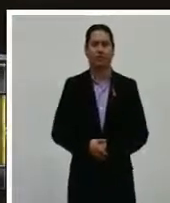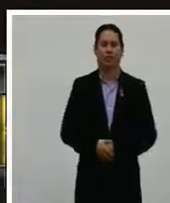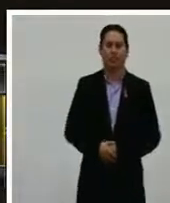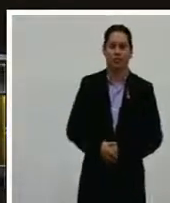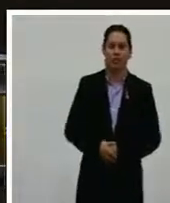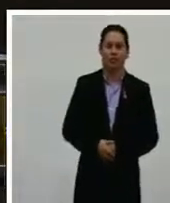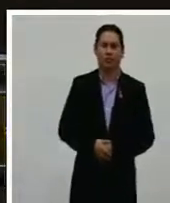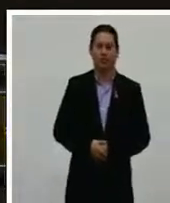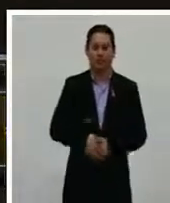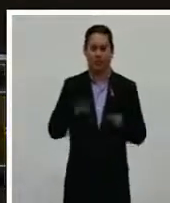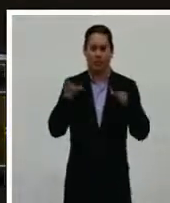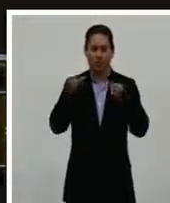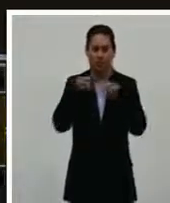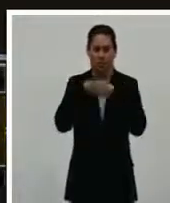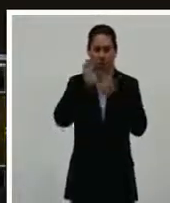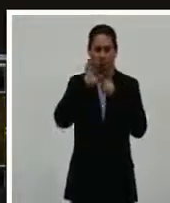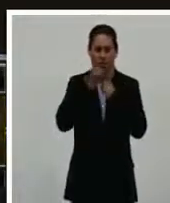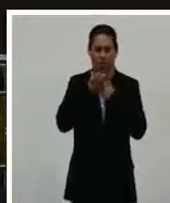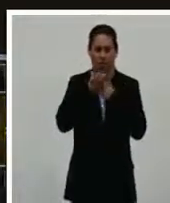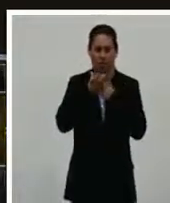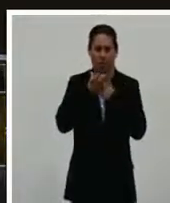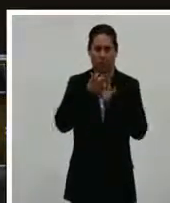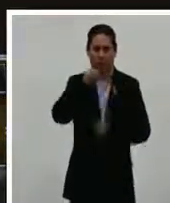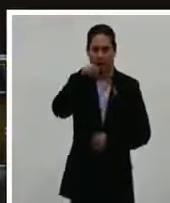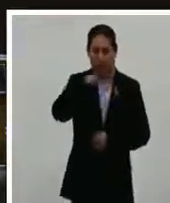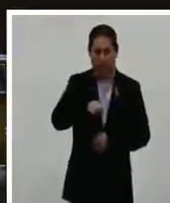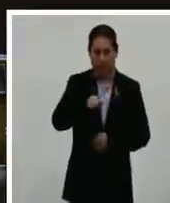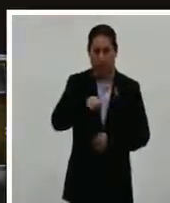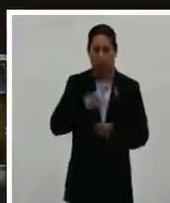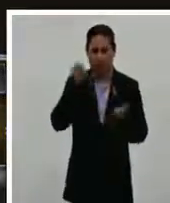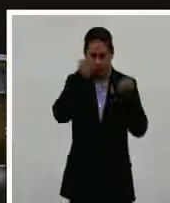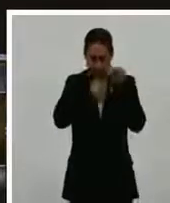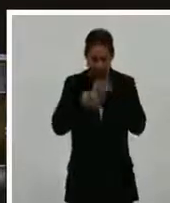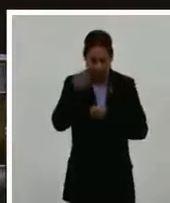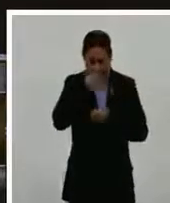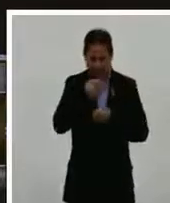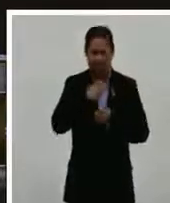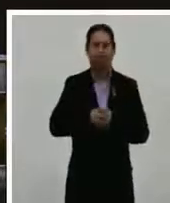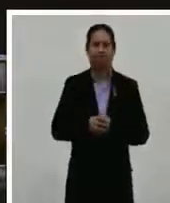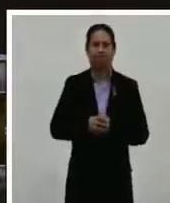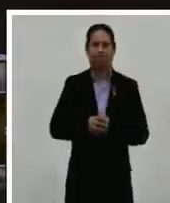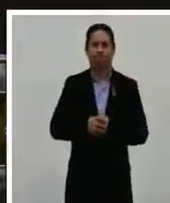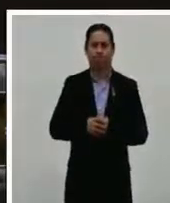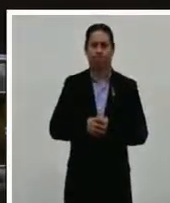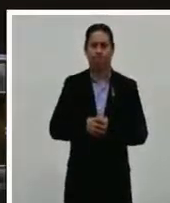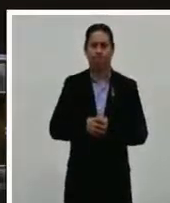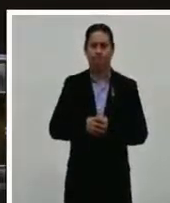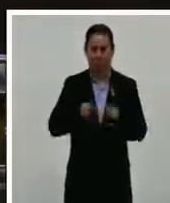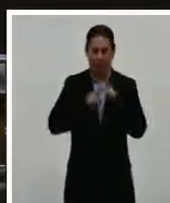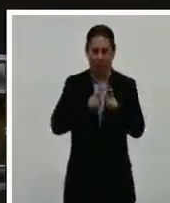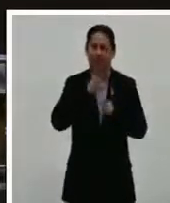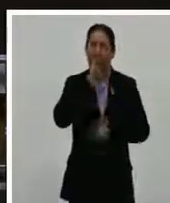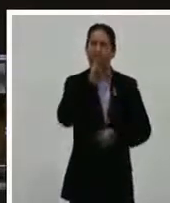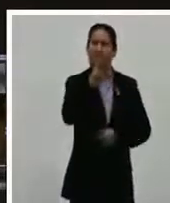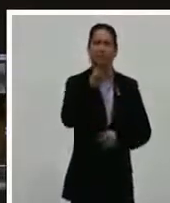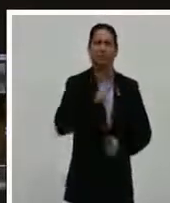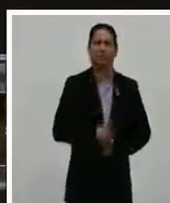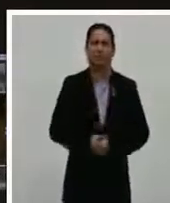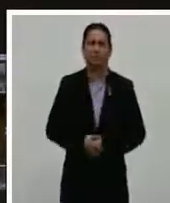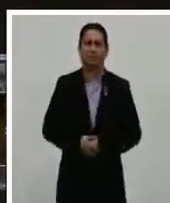integrantes de la suscripta comisión sometemos a consideración del pleno de este honorable asamblea el siguiente